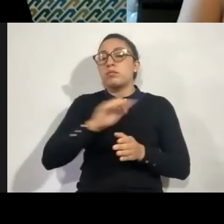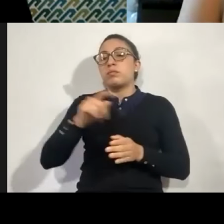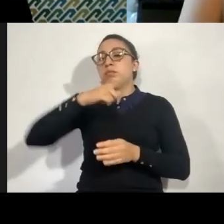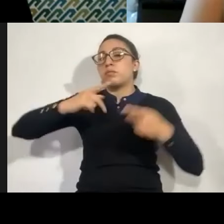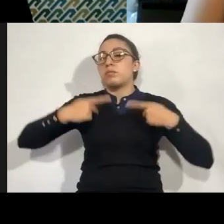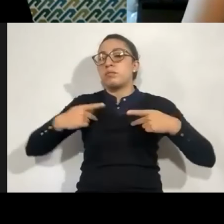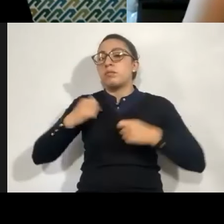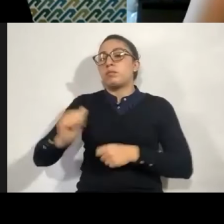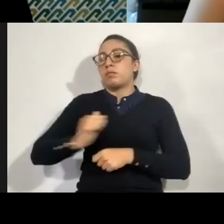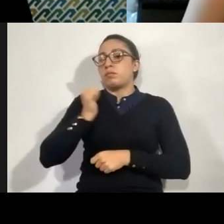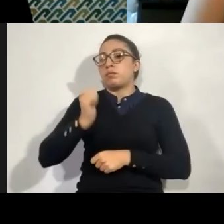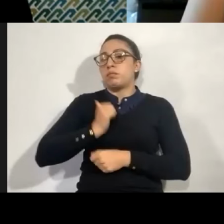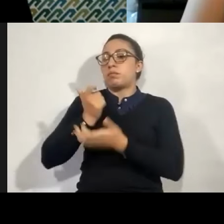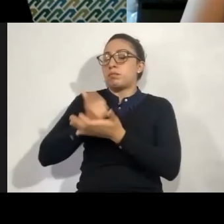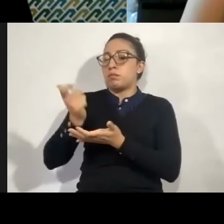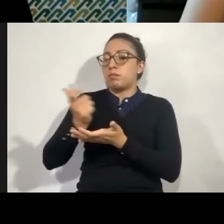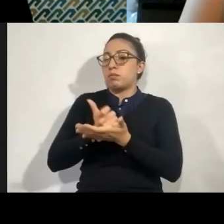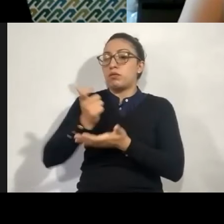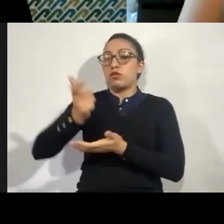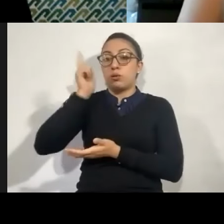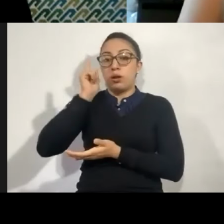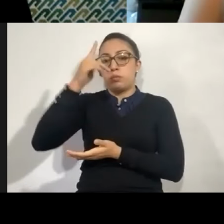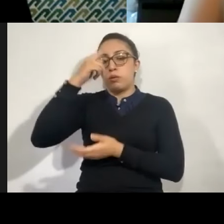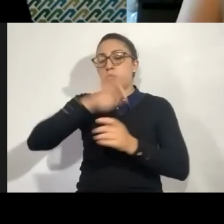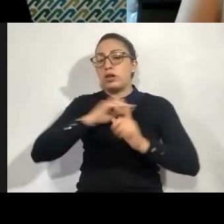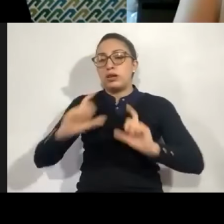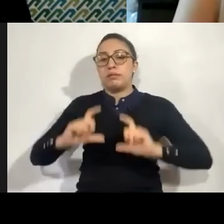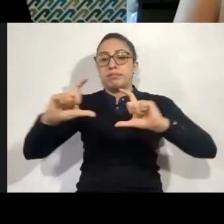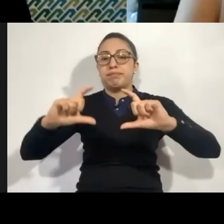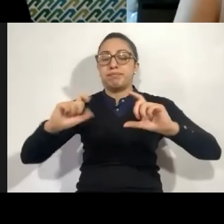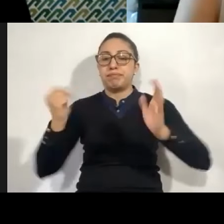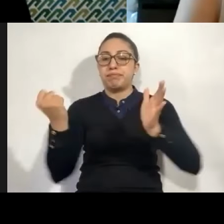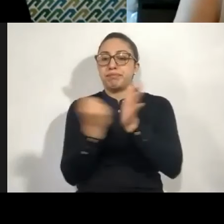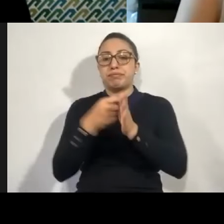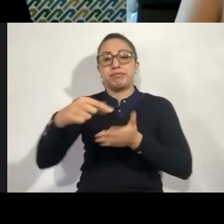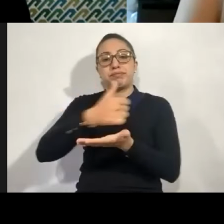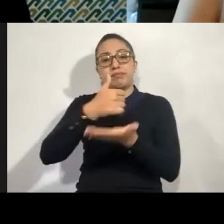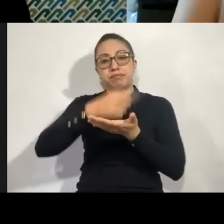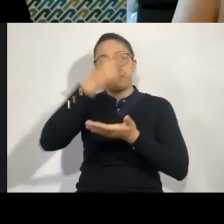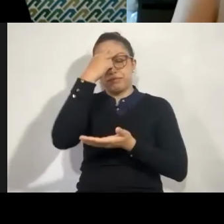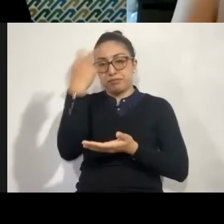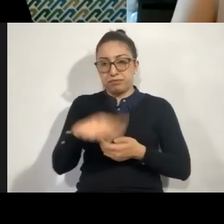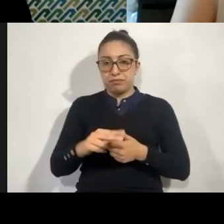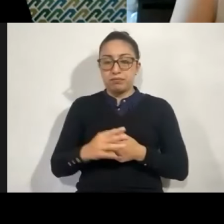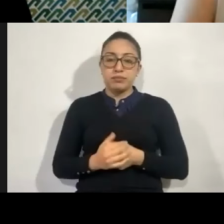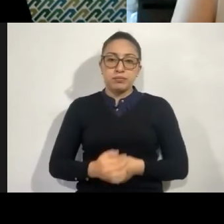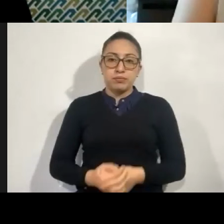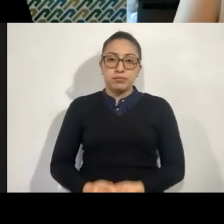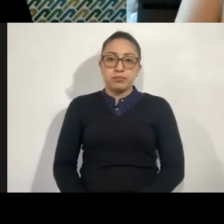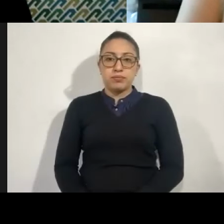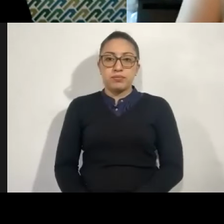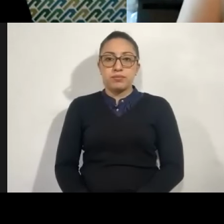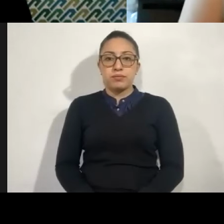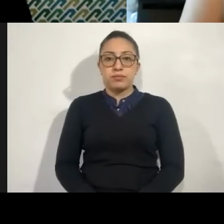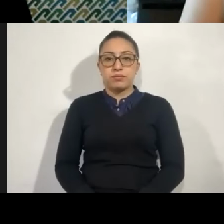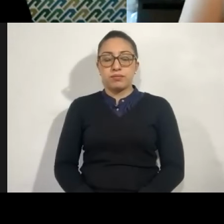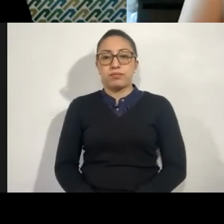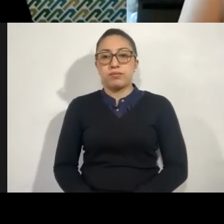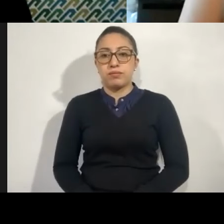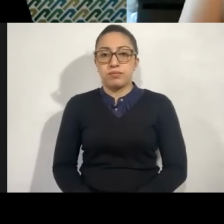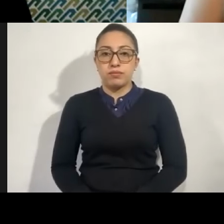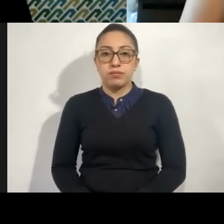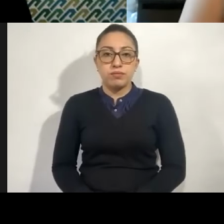el emplacamiento en esta entidad federativa. Por otro lado, en cuanto